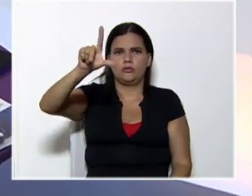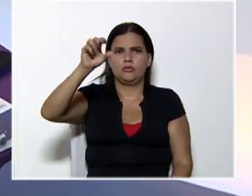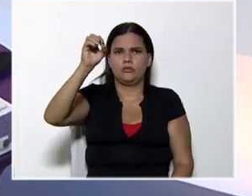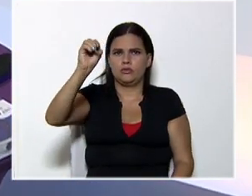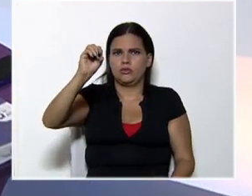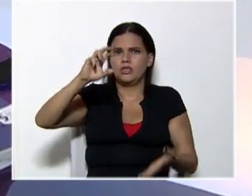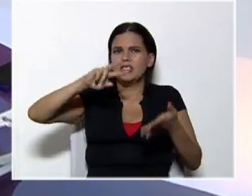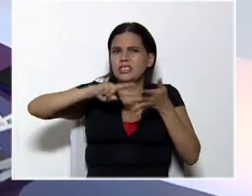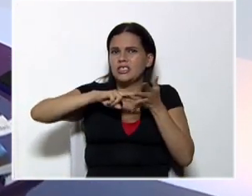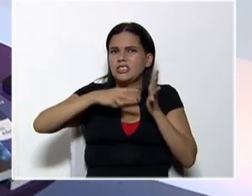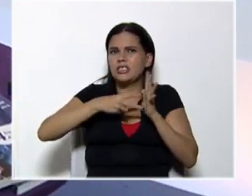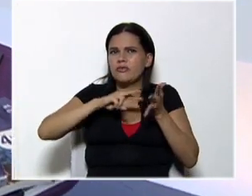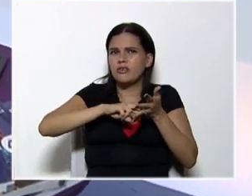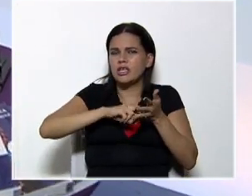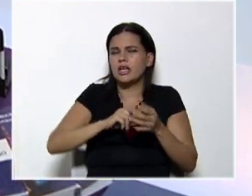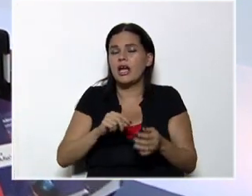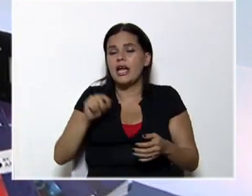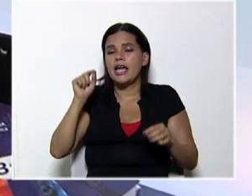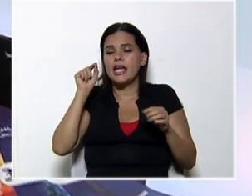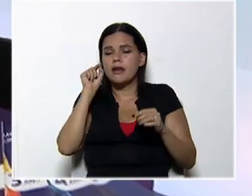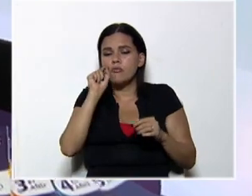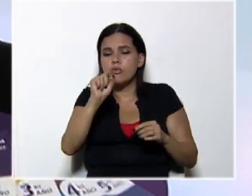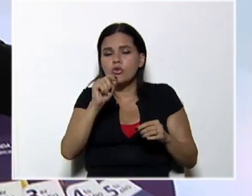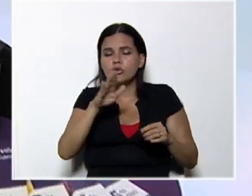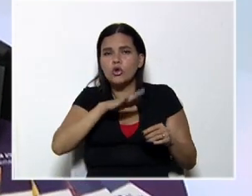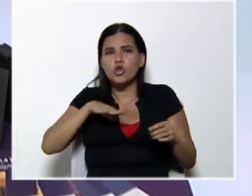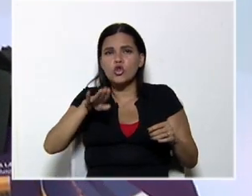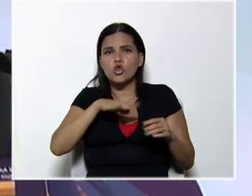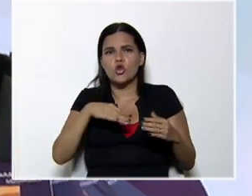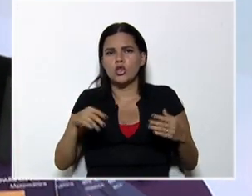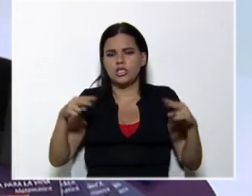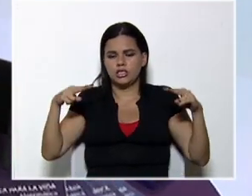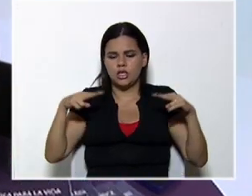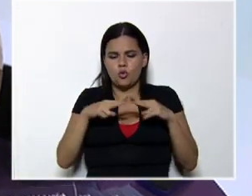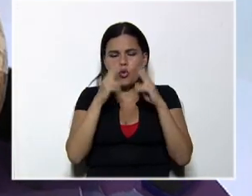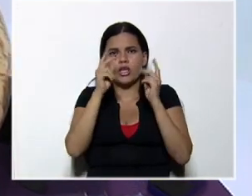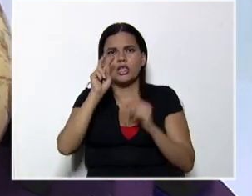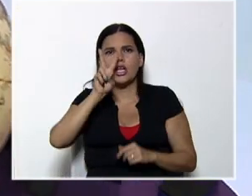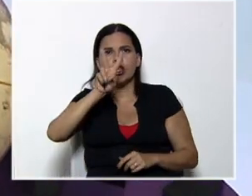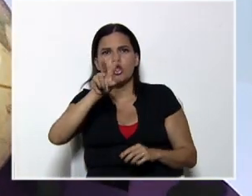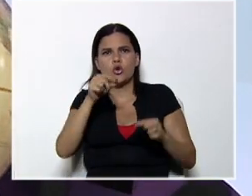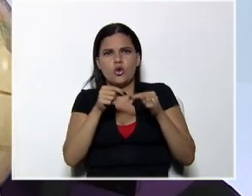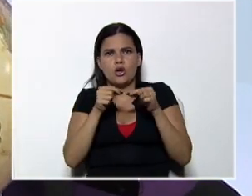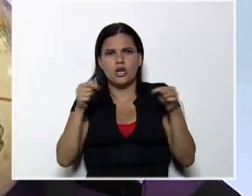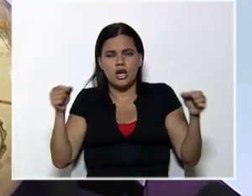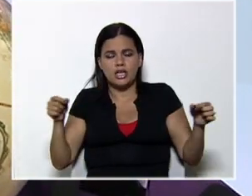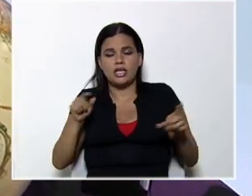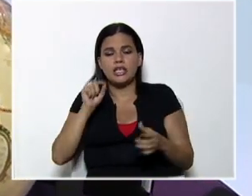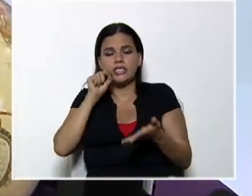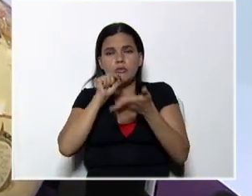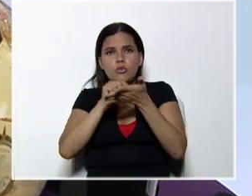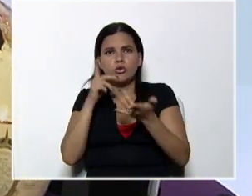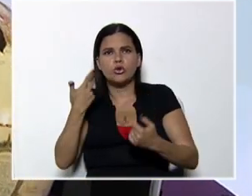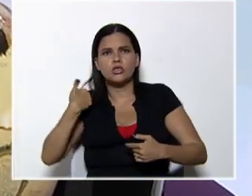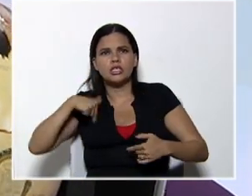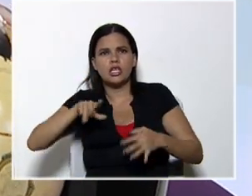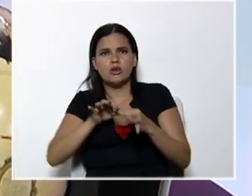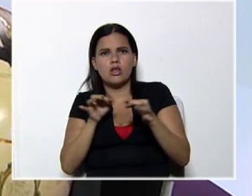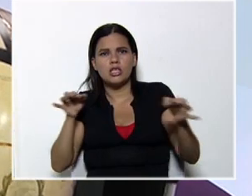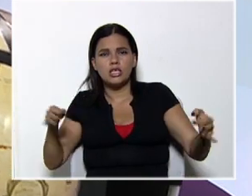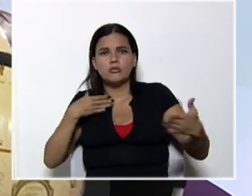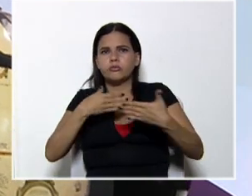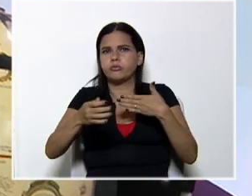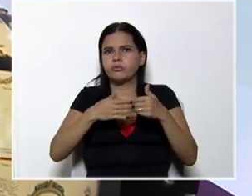el punto donde se encuentran 2 rectas. Ese punto va a tener una distancia que, sin importar a qué